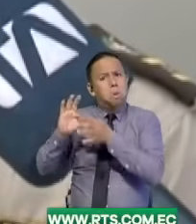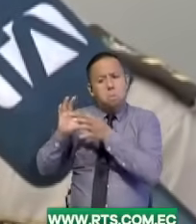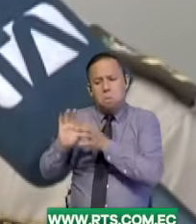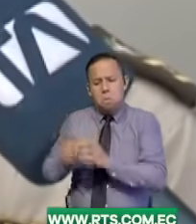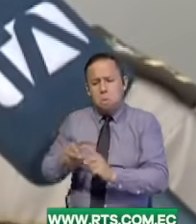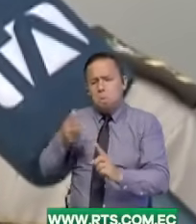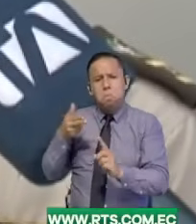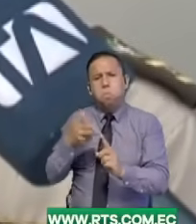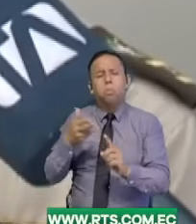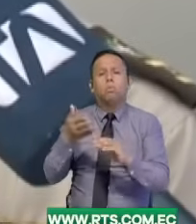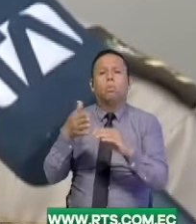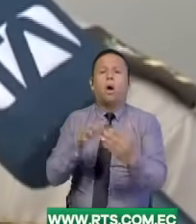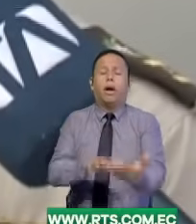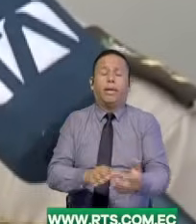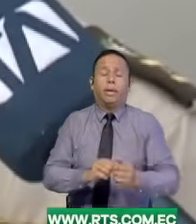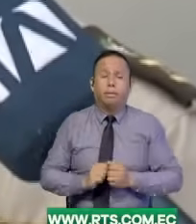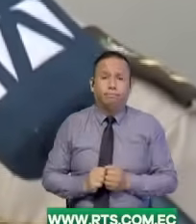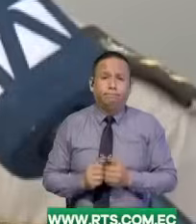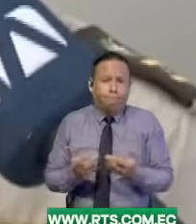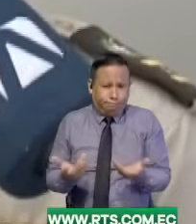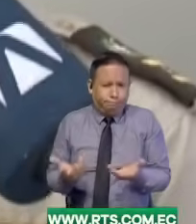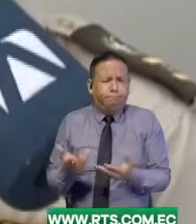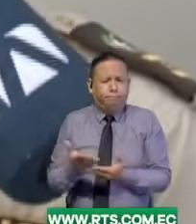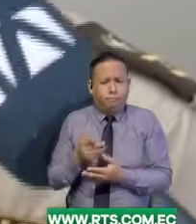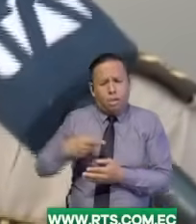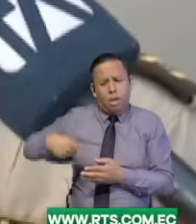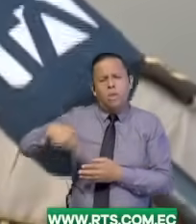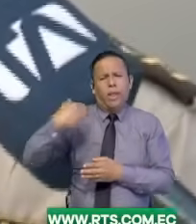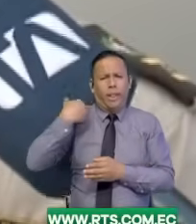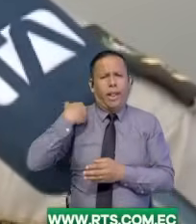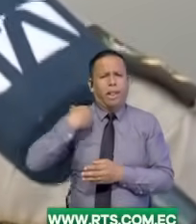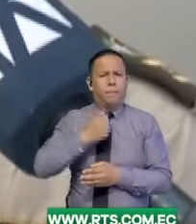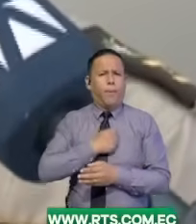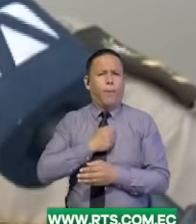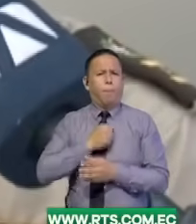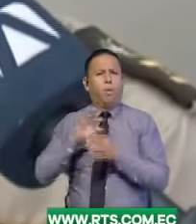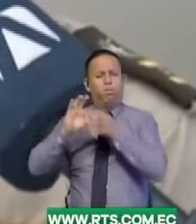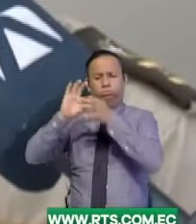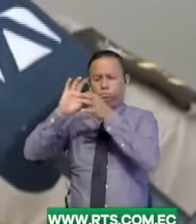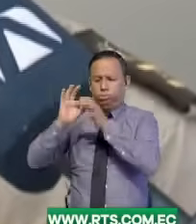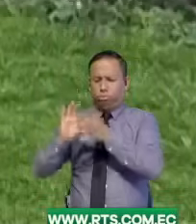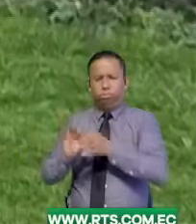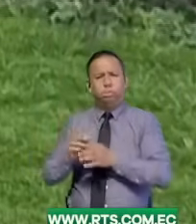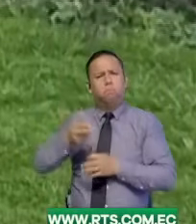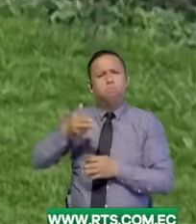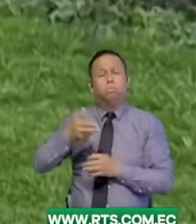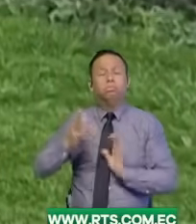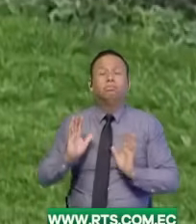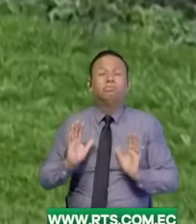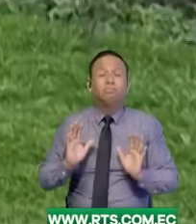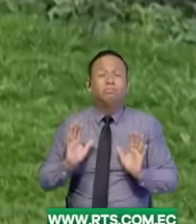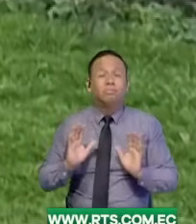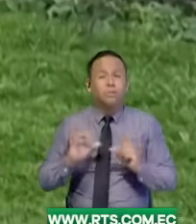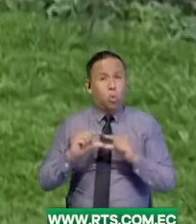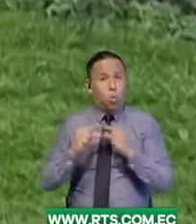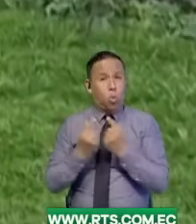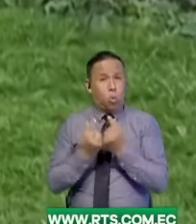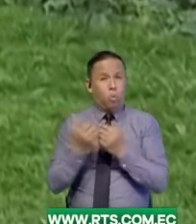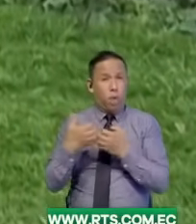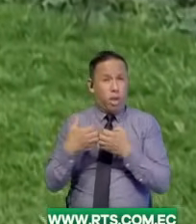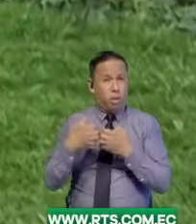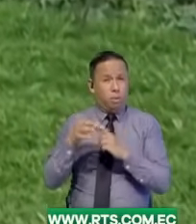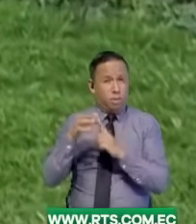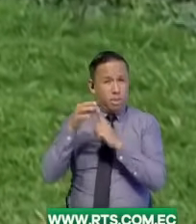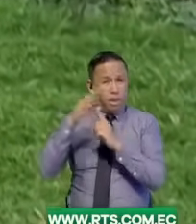lo cual se hace presumir que se utilizó un arma de fabricación nacional tipo revólver. Equipos de especializados de la Policía